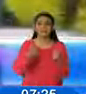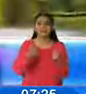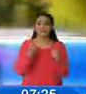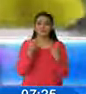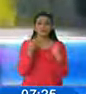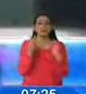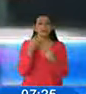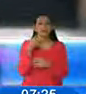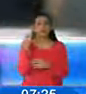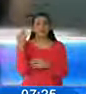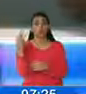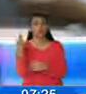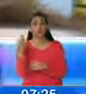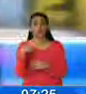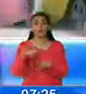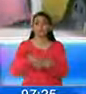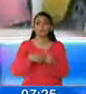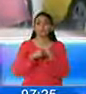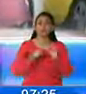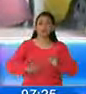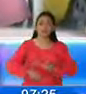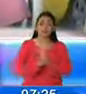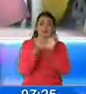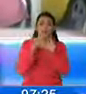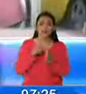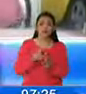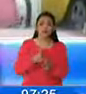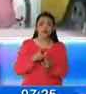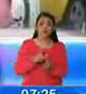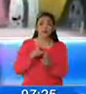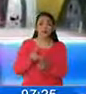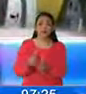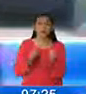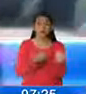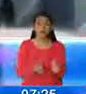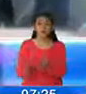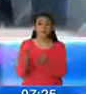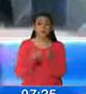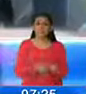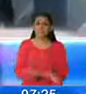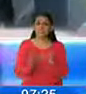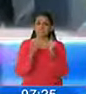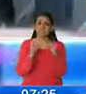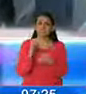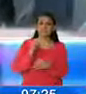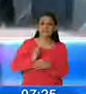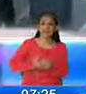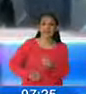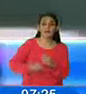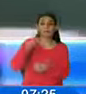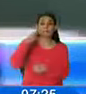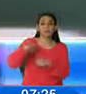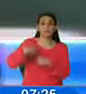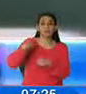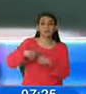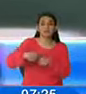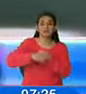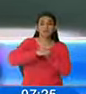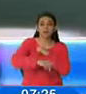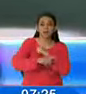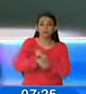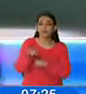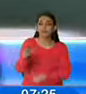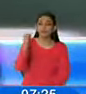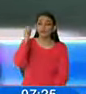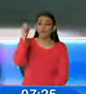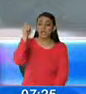voluntarios aguardaban desde tempranas horas de la mañana. Ellos se organizaban y ponían a punto los detalles para participar de la campaña Tienen